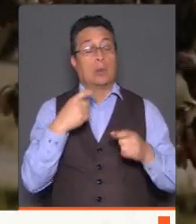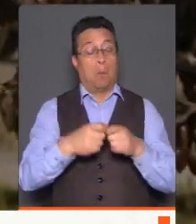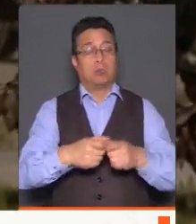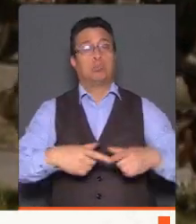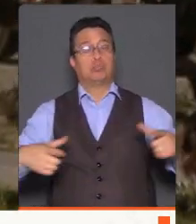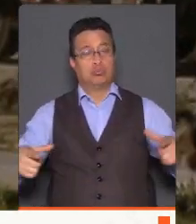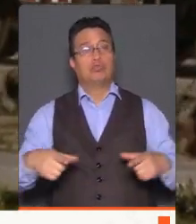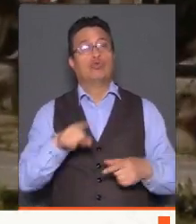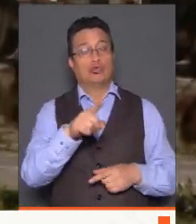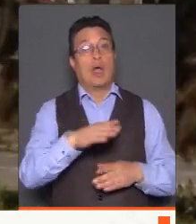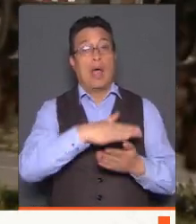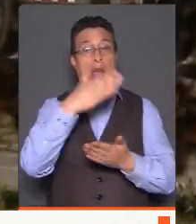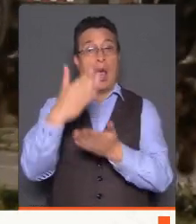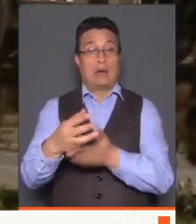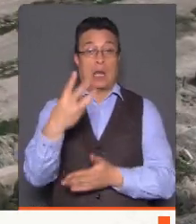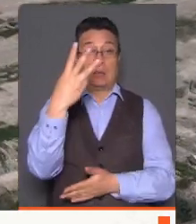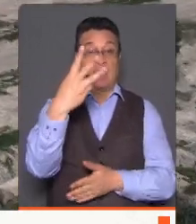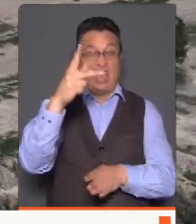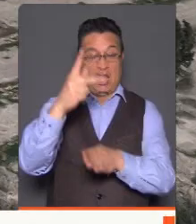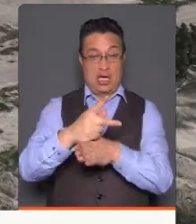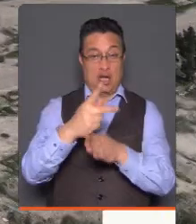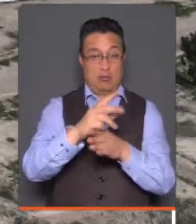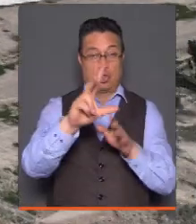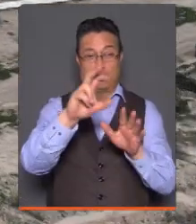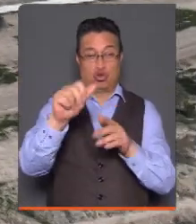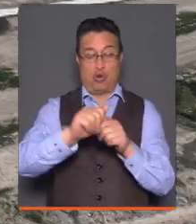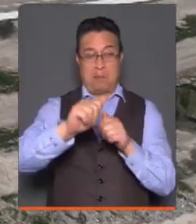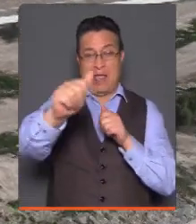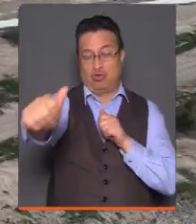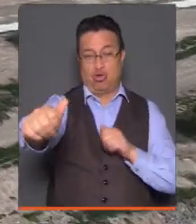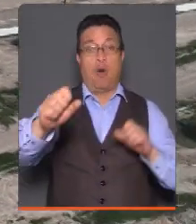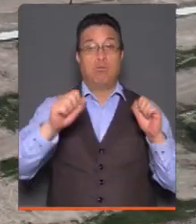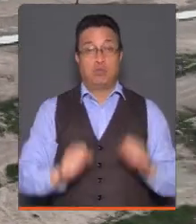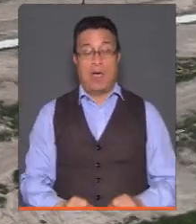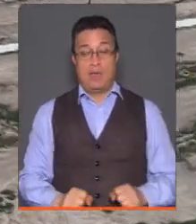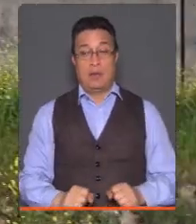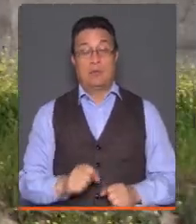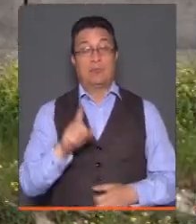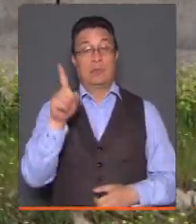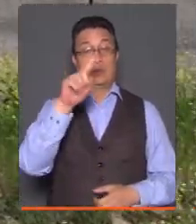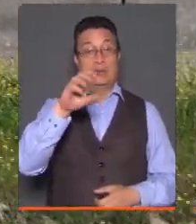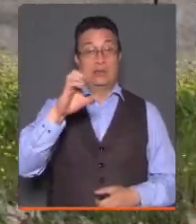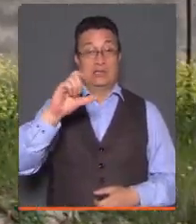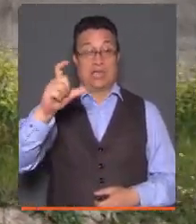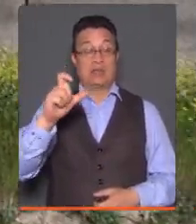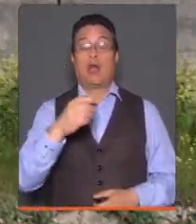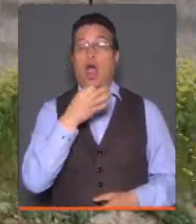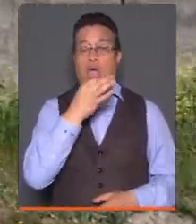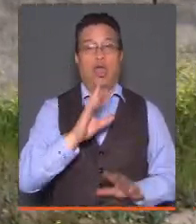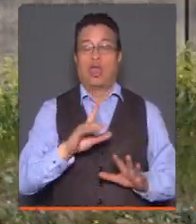llega hasta los 3 kilómetros 800 metros. La SEC no estuvo disponible,